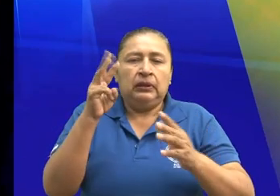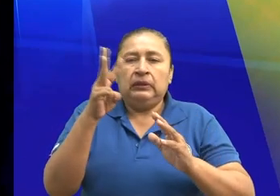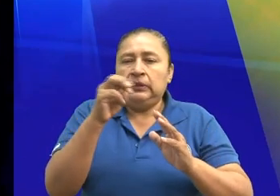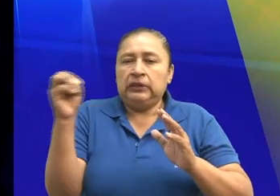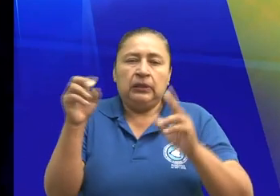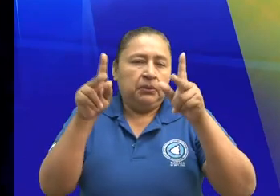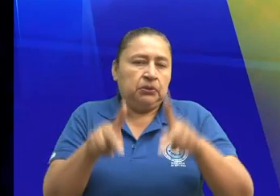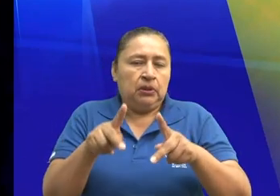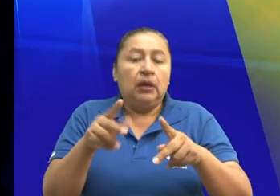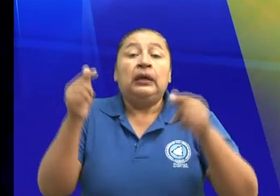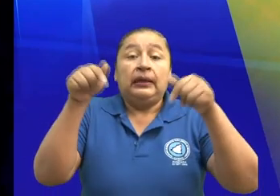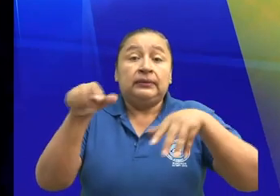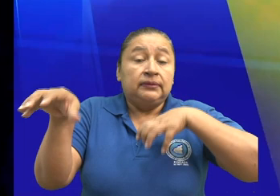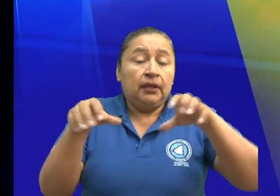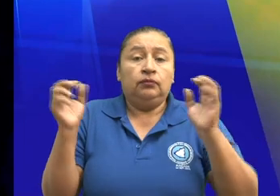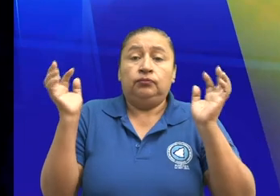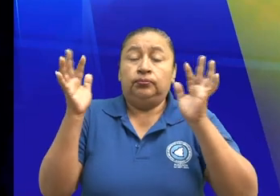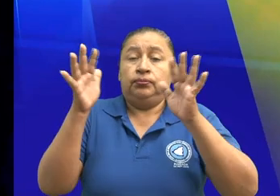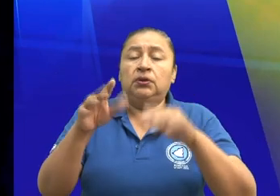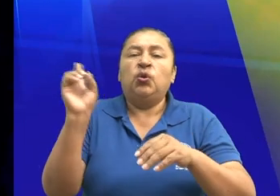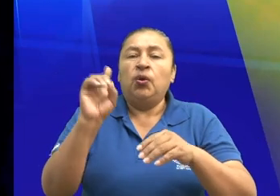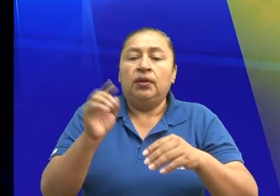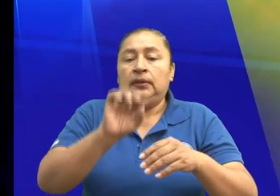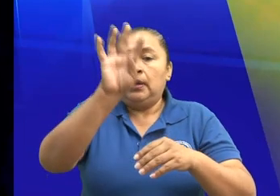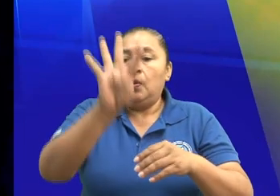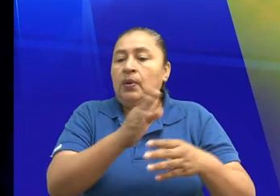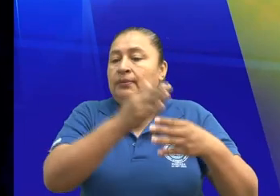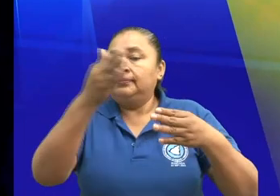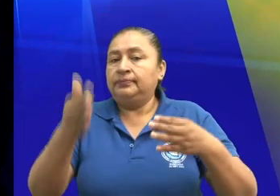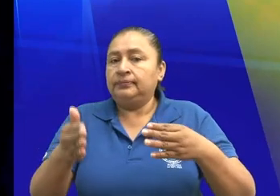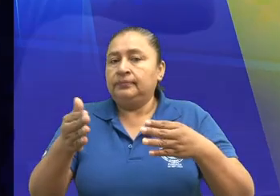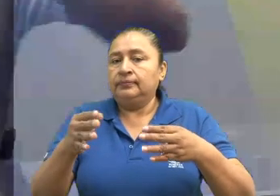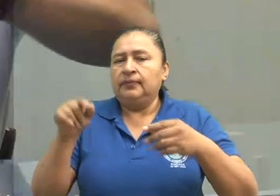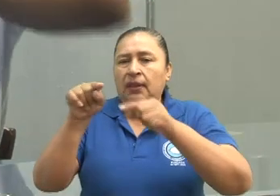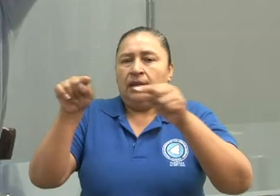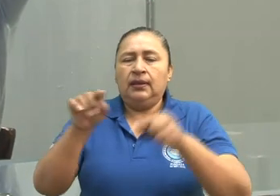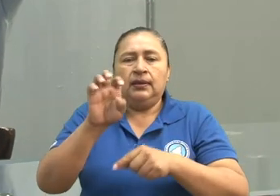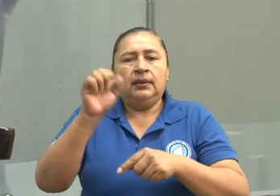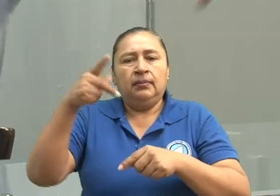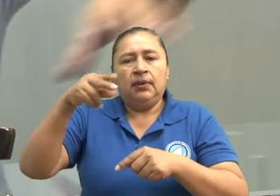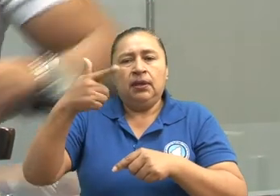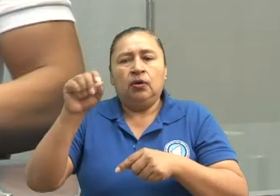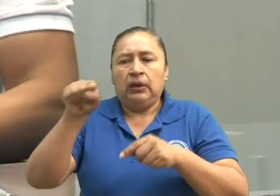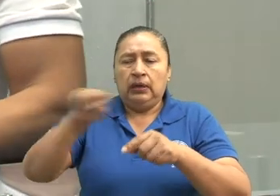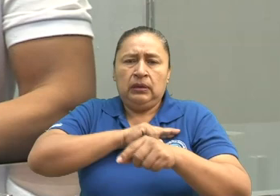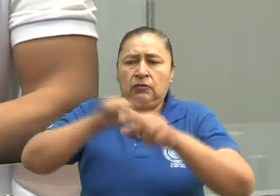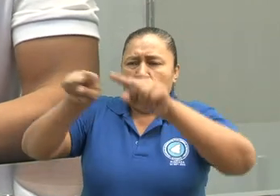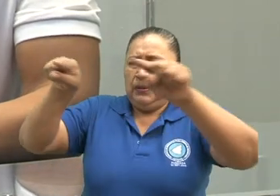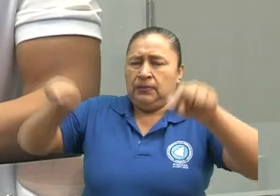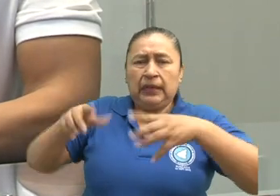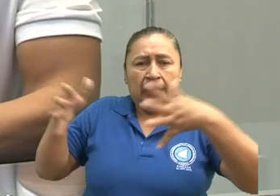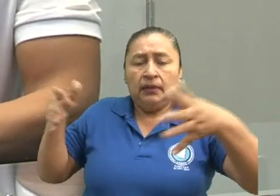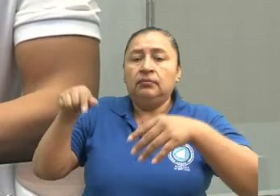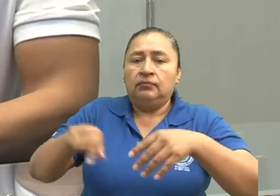300. Entonces, ese evento va a ser en la cuarta etapa en el área del Espigón. Y hay un terreno grandísimo. Van